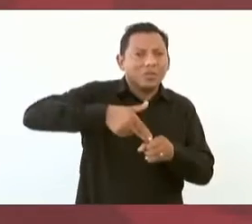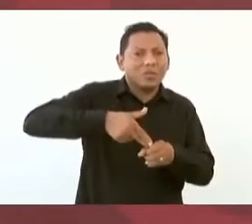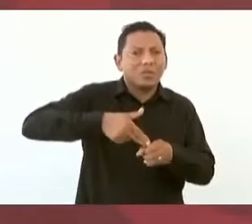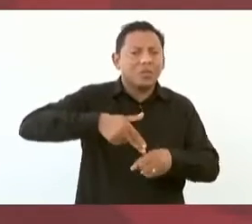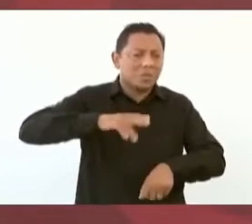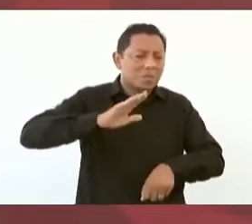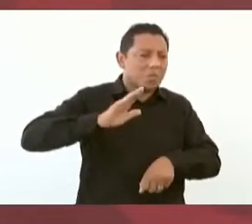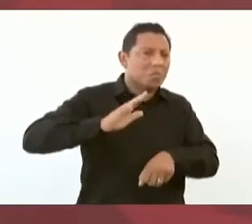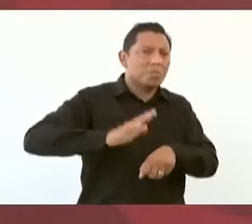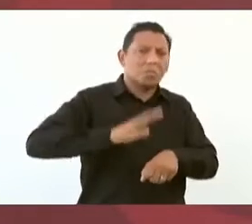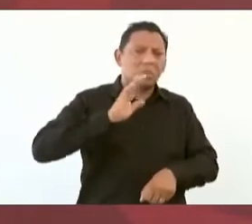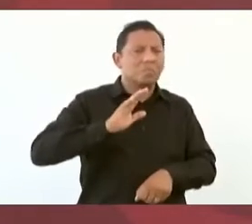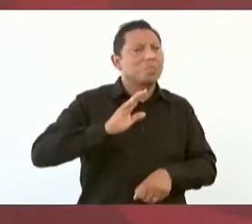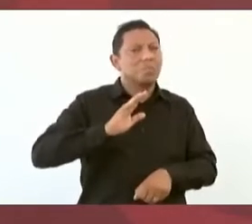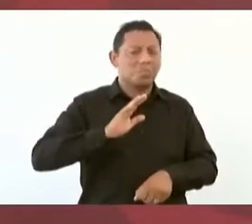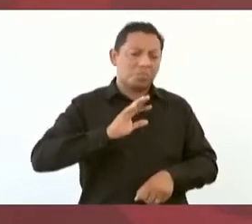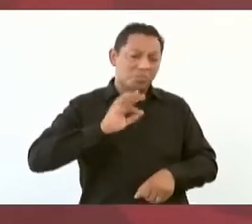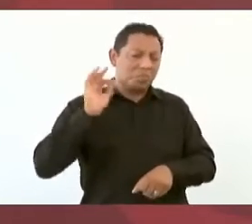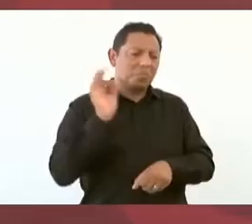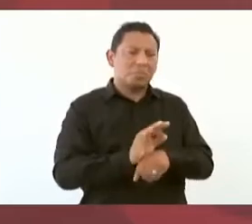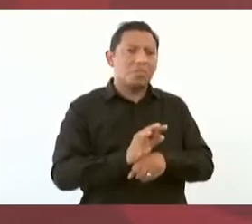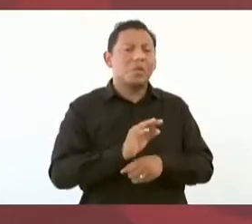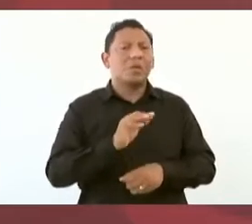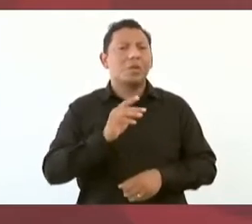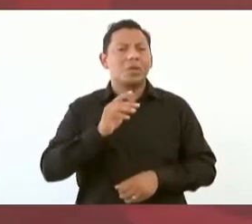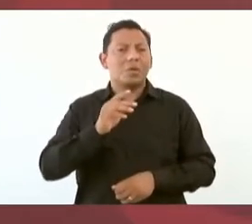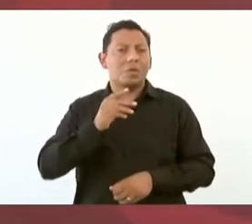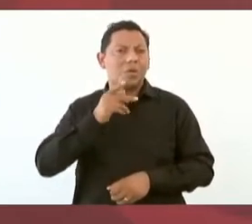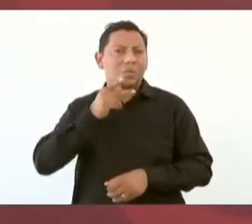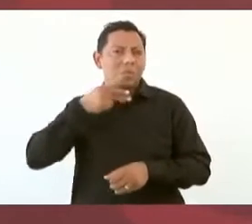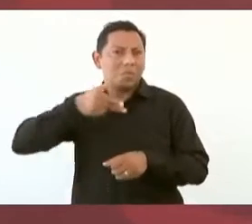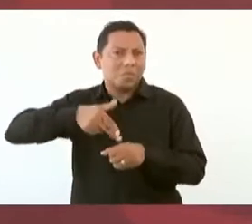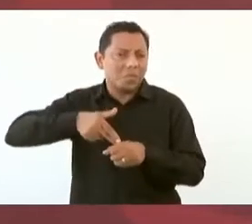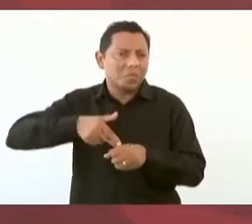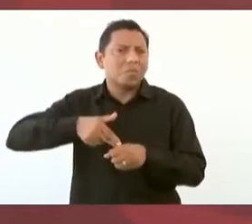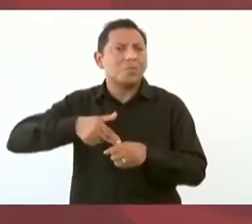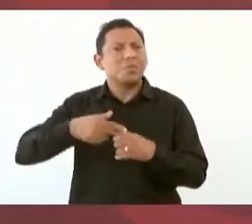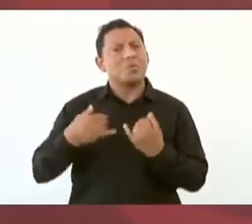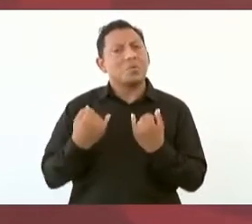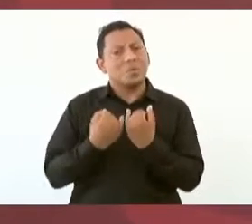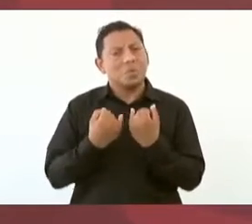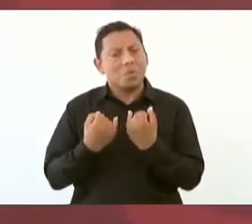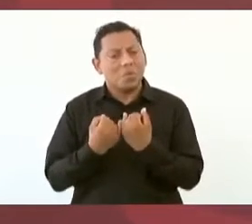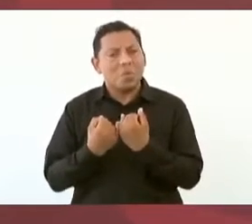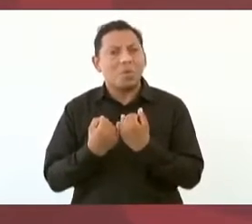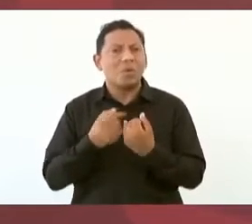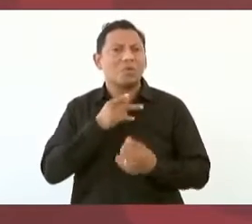rentable el petróleo y